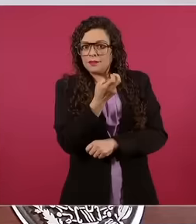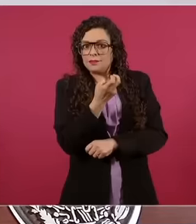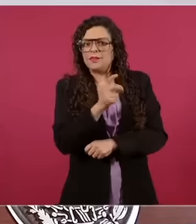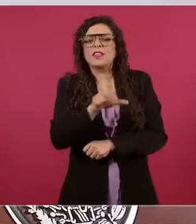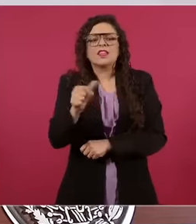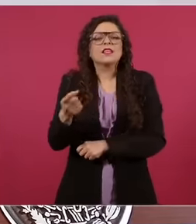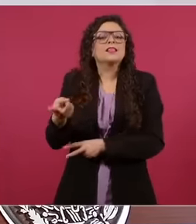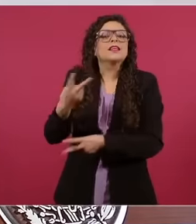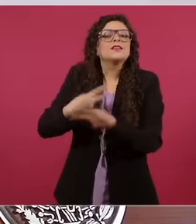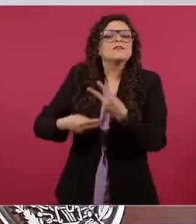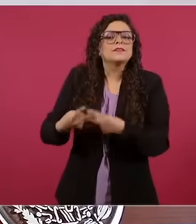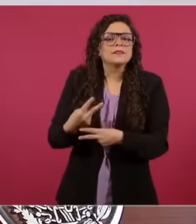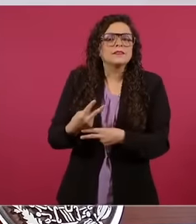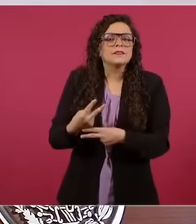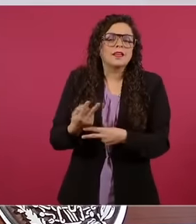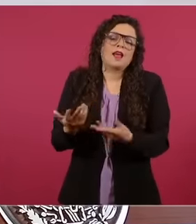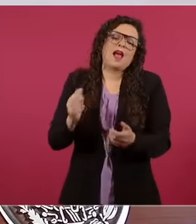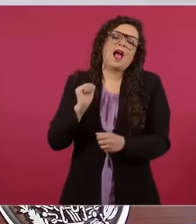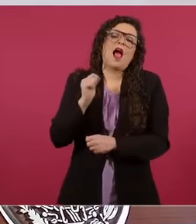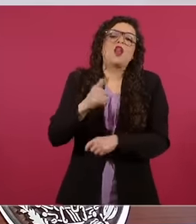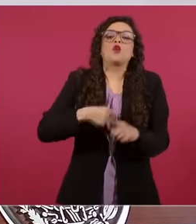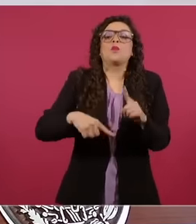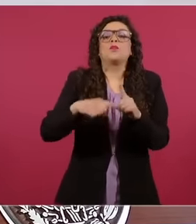Todo esto ayuda mucho